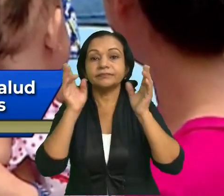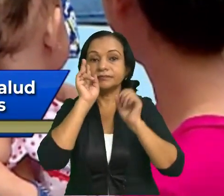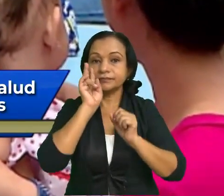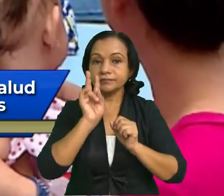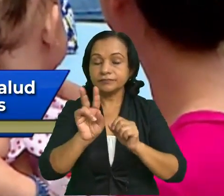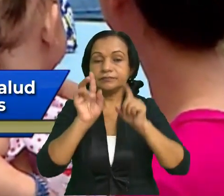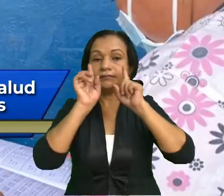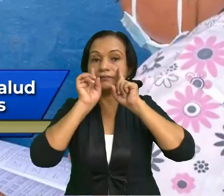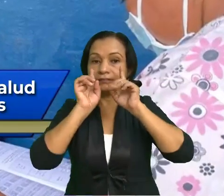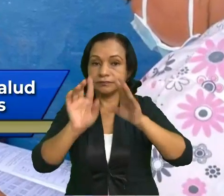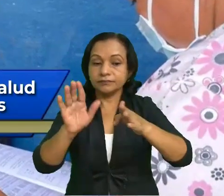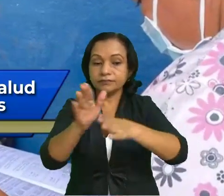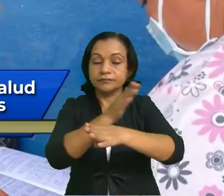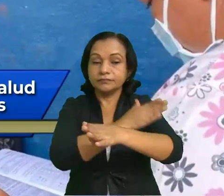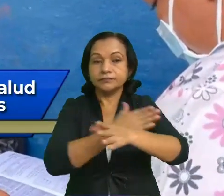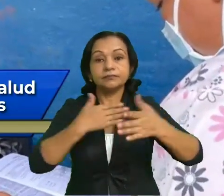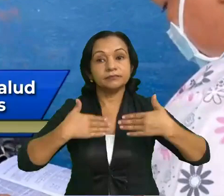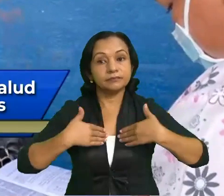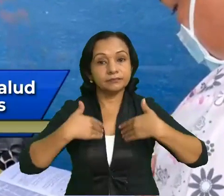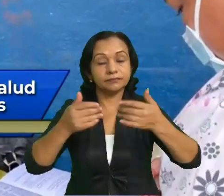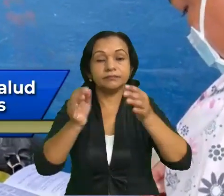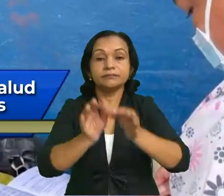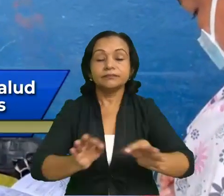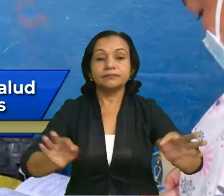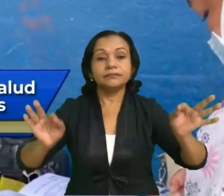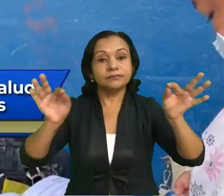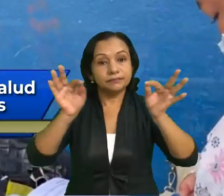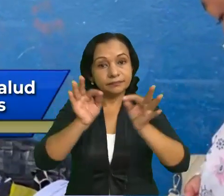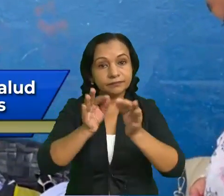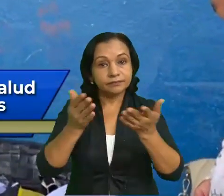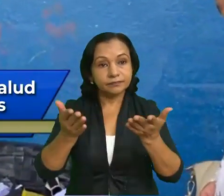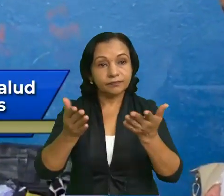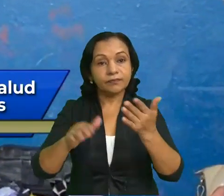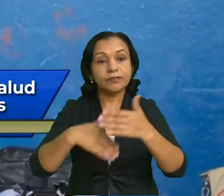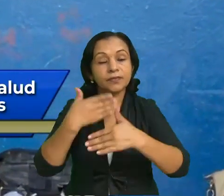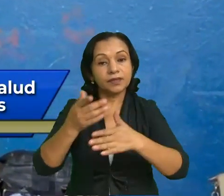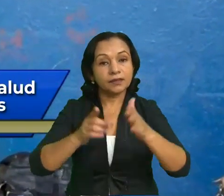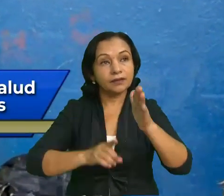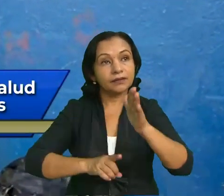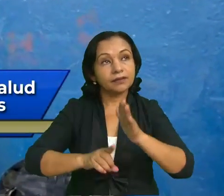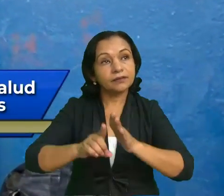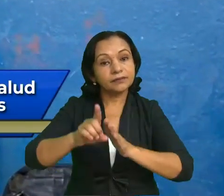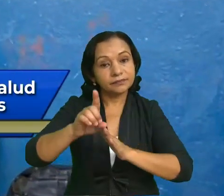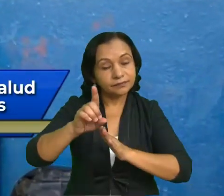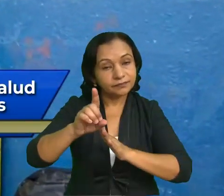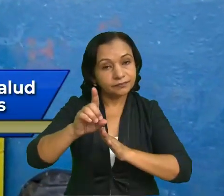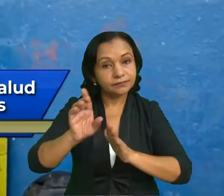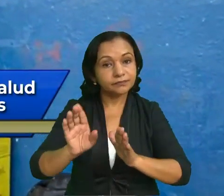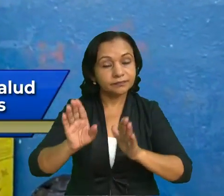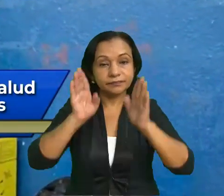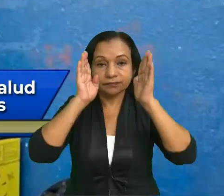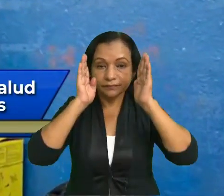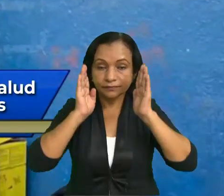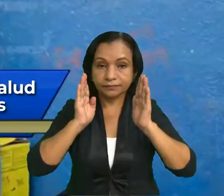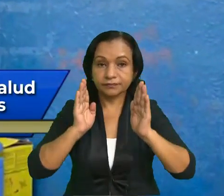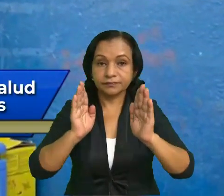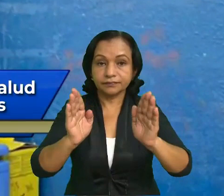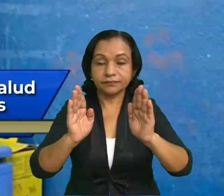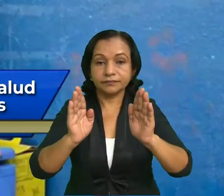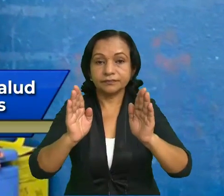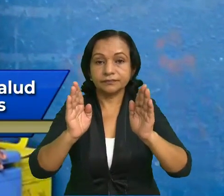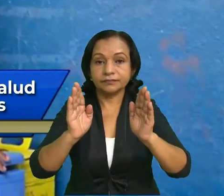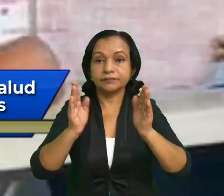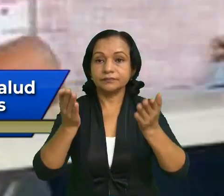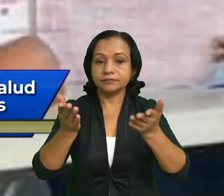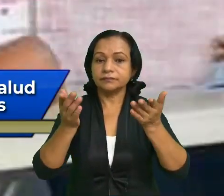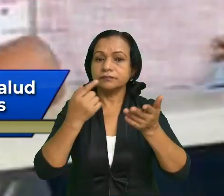de la prevención que es un elemento muy importante ya ha desarrollado el proceso de atención nosotros realmente